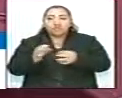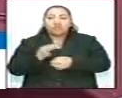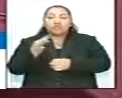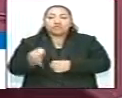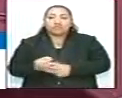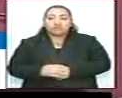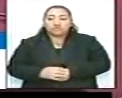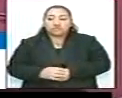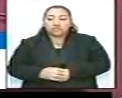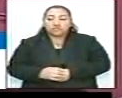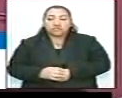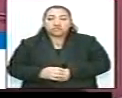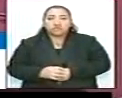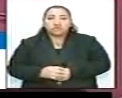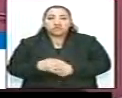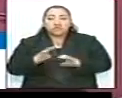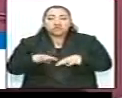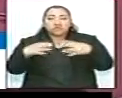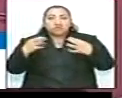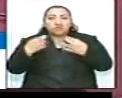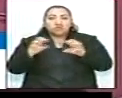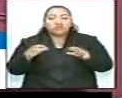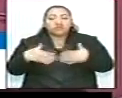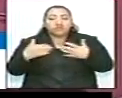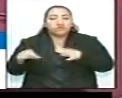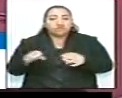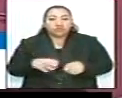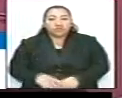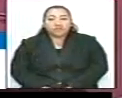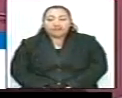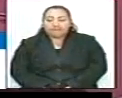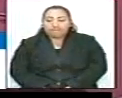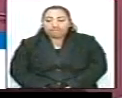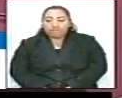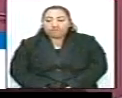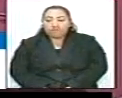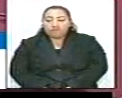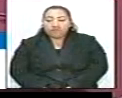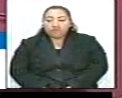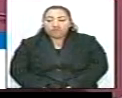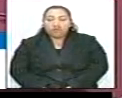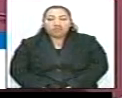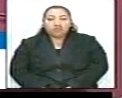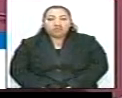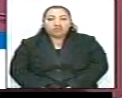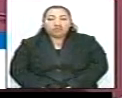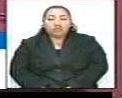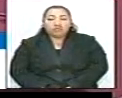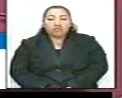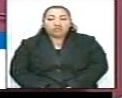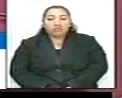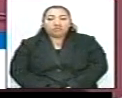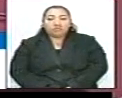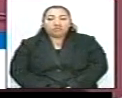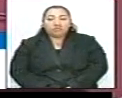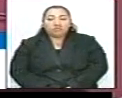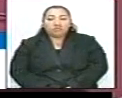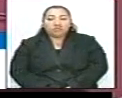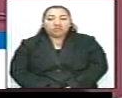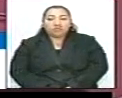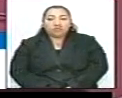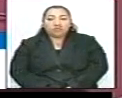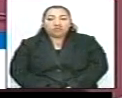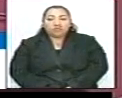descentralizadas y las audiencias públicas que podamos realizar. Bueno, nosotros también desde el despacho como integrantes habíamos